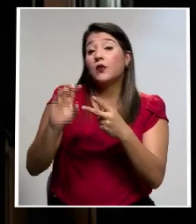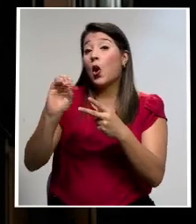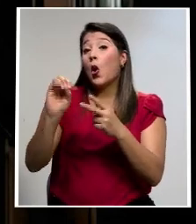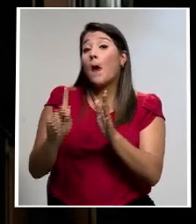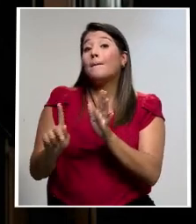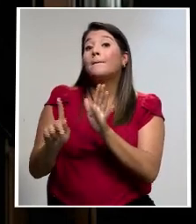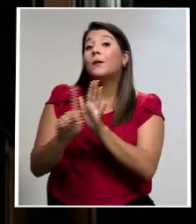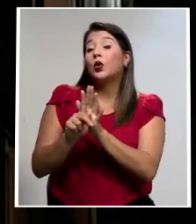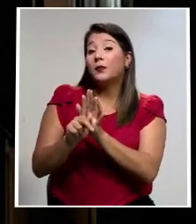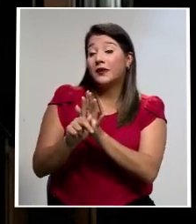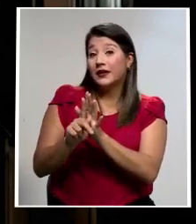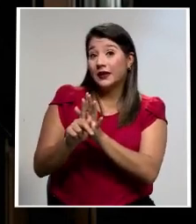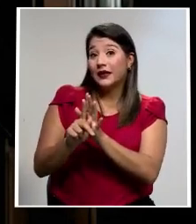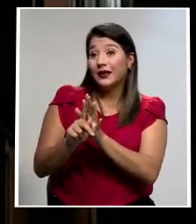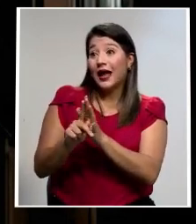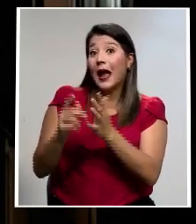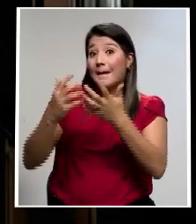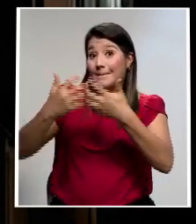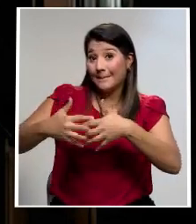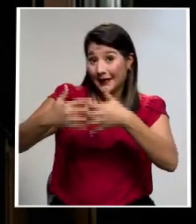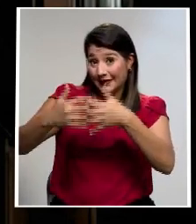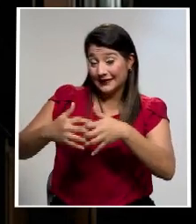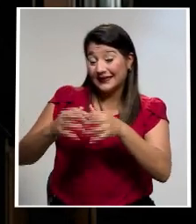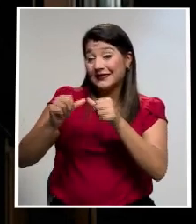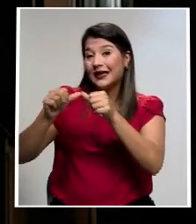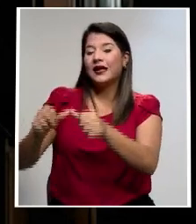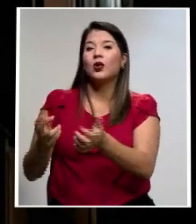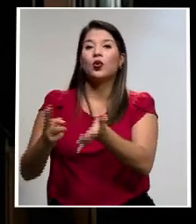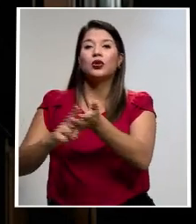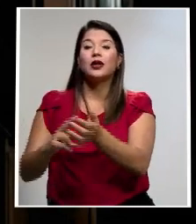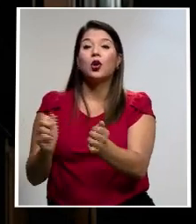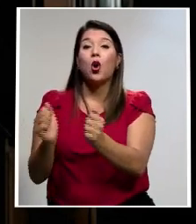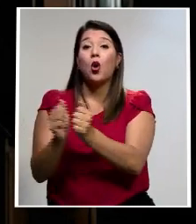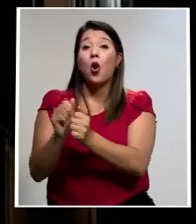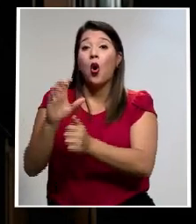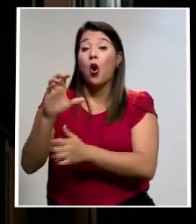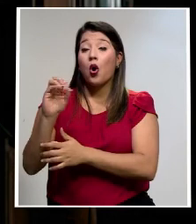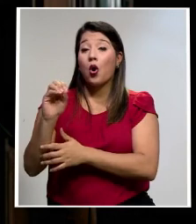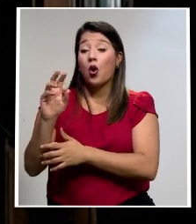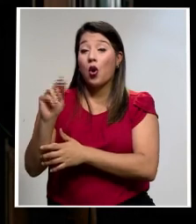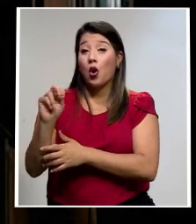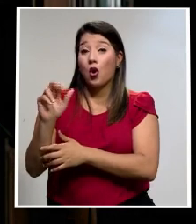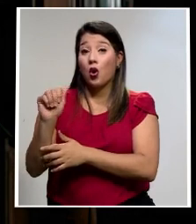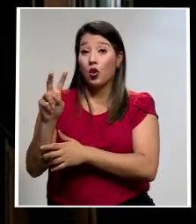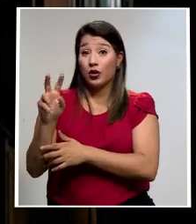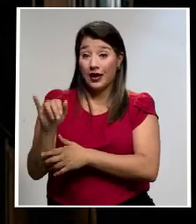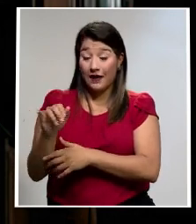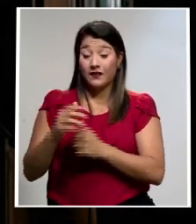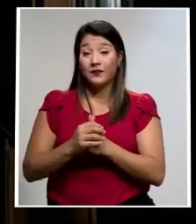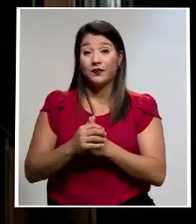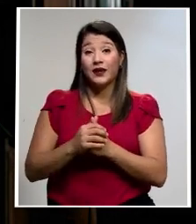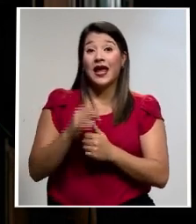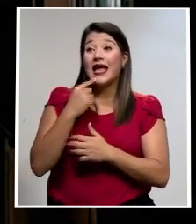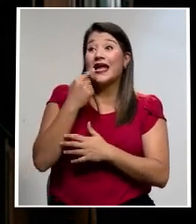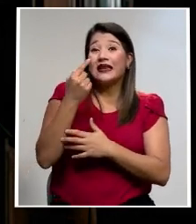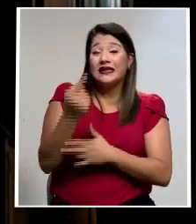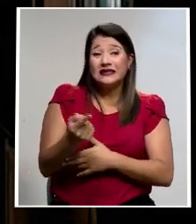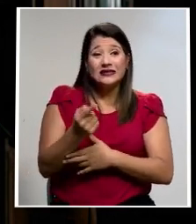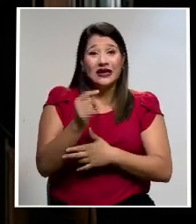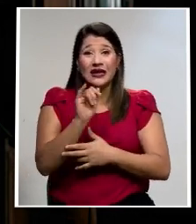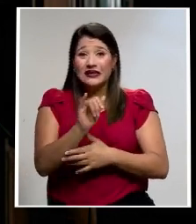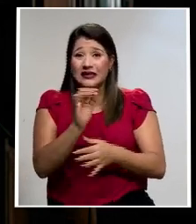seguir contratando con el CONAVI, él dice en ese sentido la resolución carece de fundamentación y